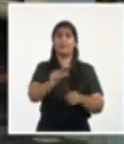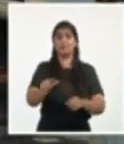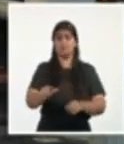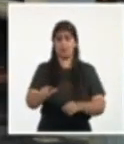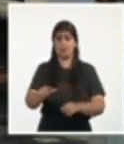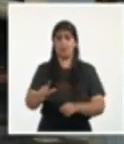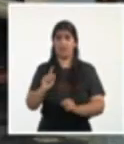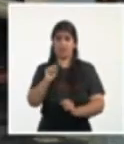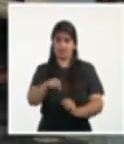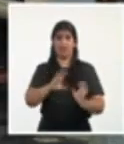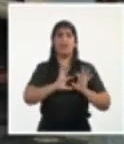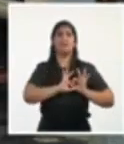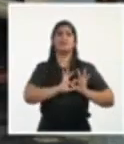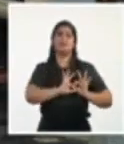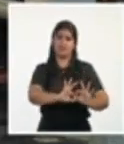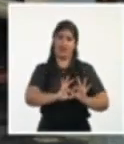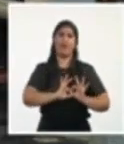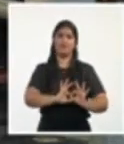de esta